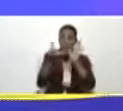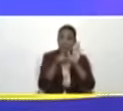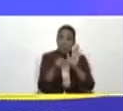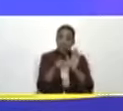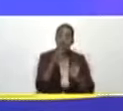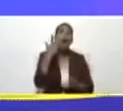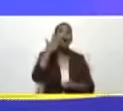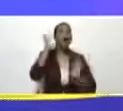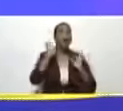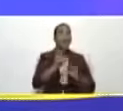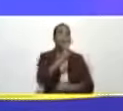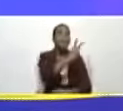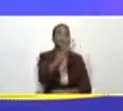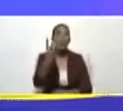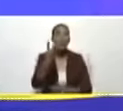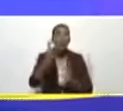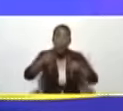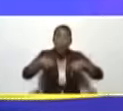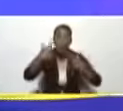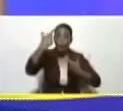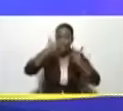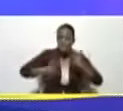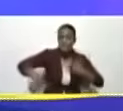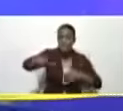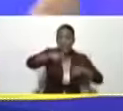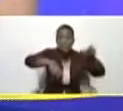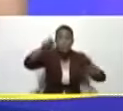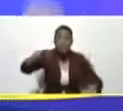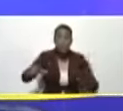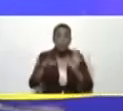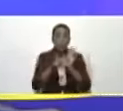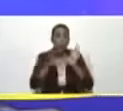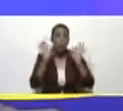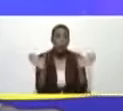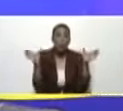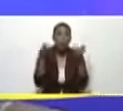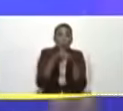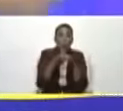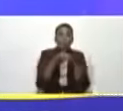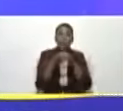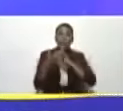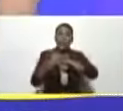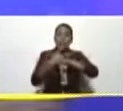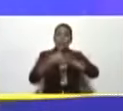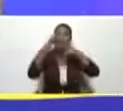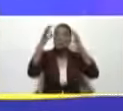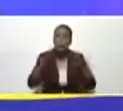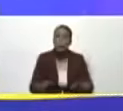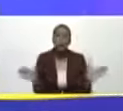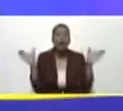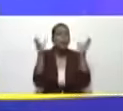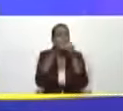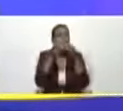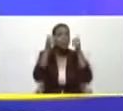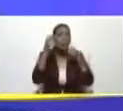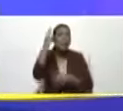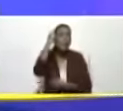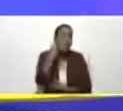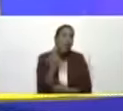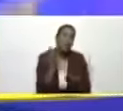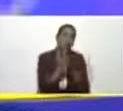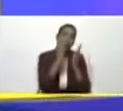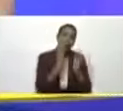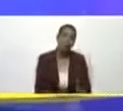tenemos 24 nuevas expresiones en nuestros liceos y en nuestras escuelas técnicas de la organización bolivariana